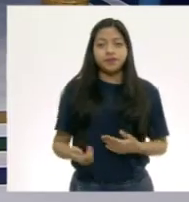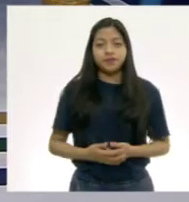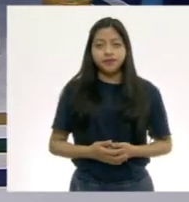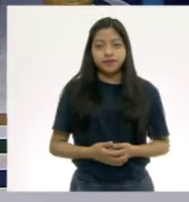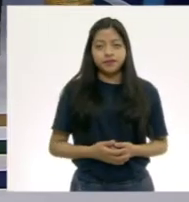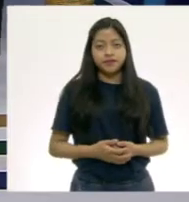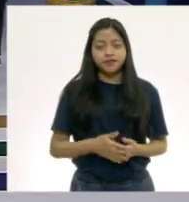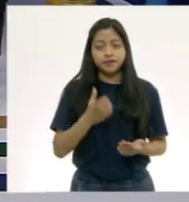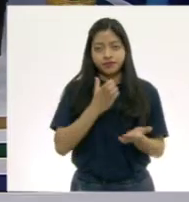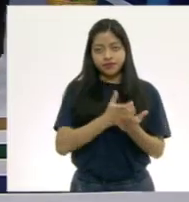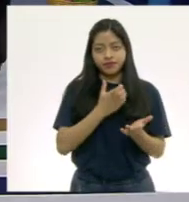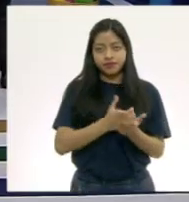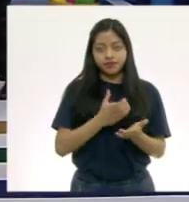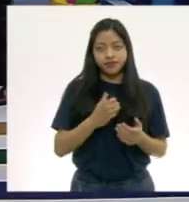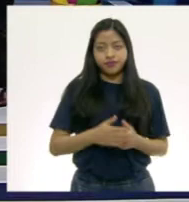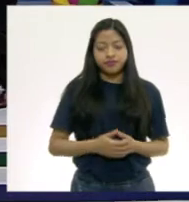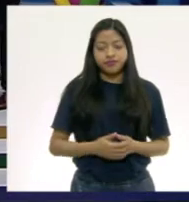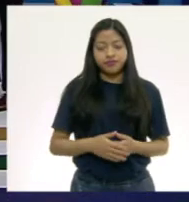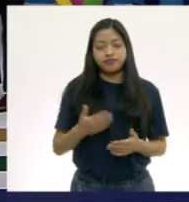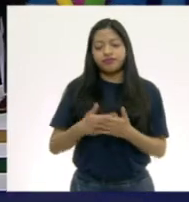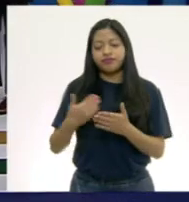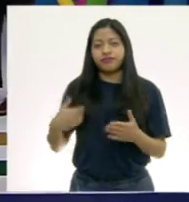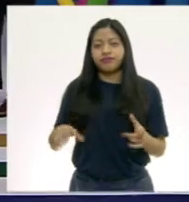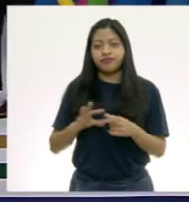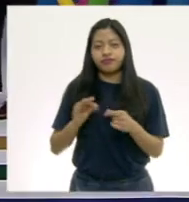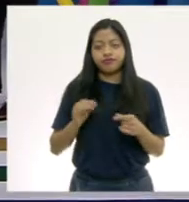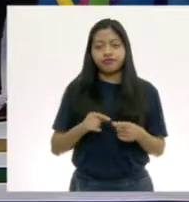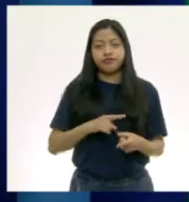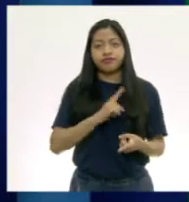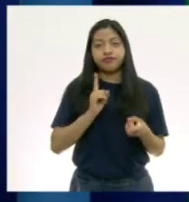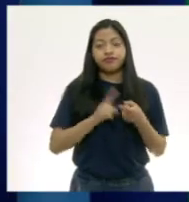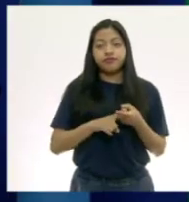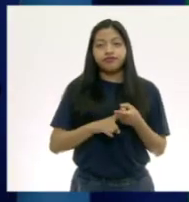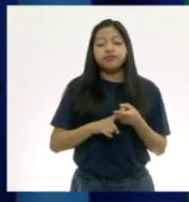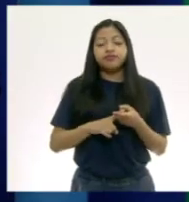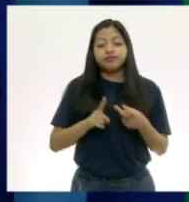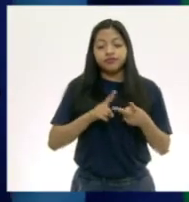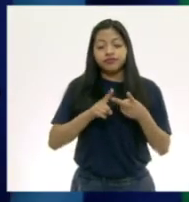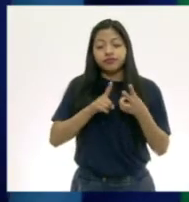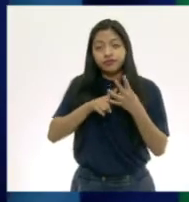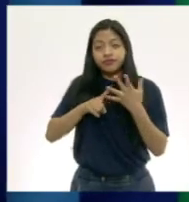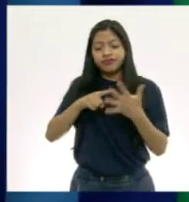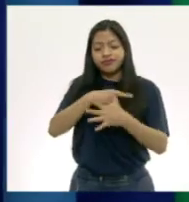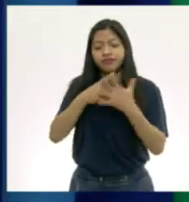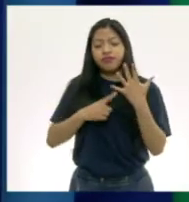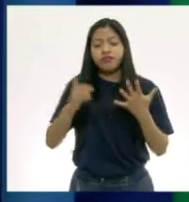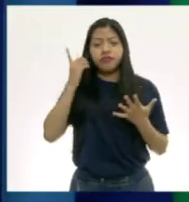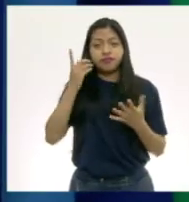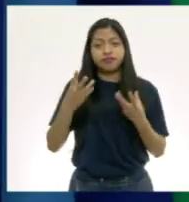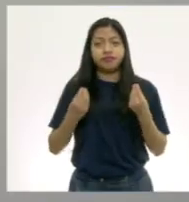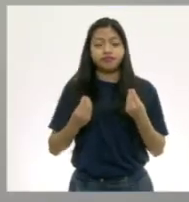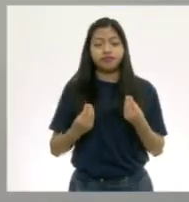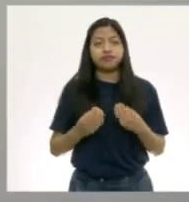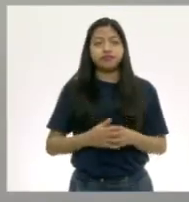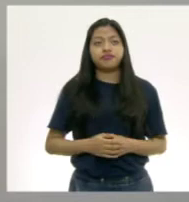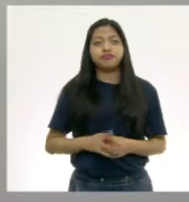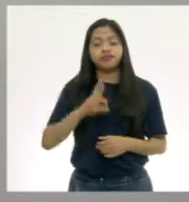libreta. tenemos Mencionamos que estaba Ra, Ra, Isis,